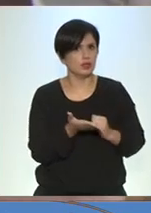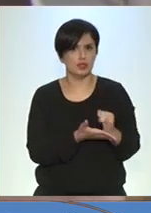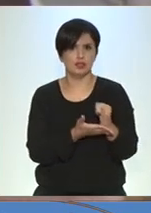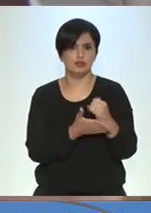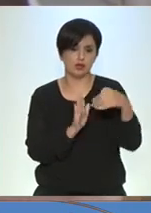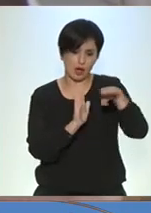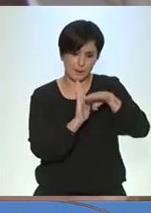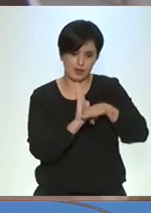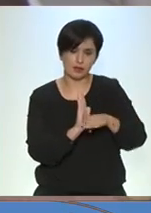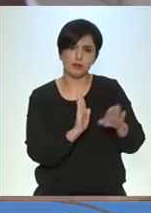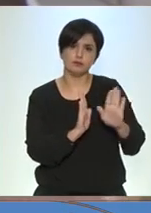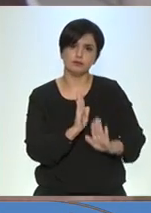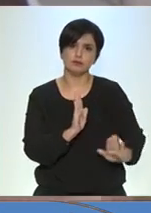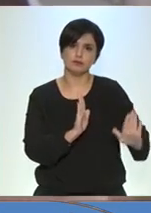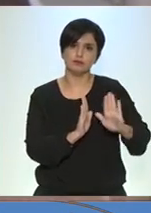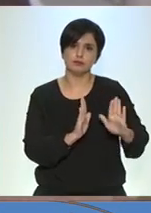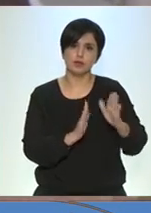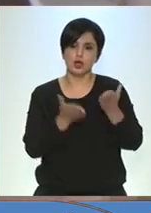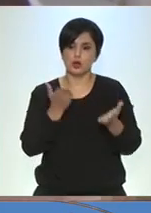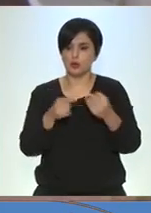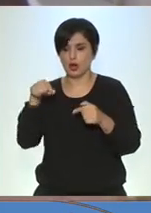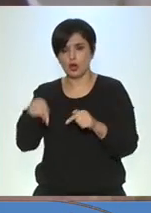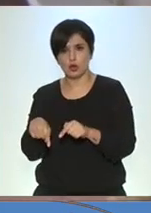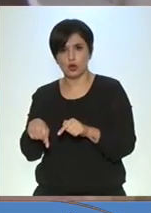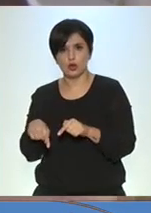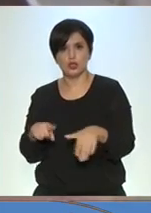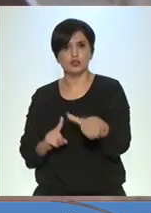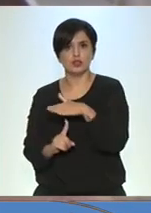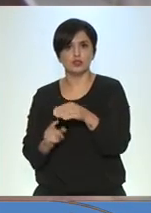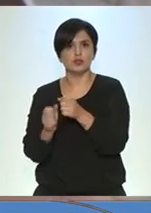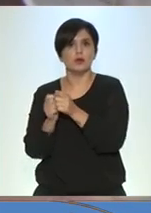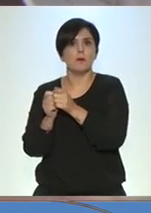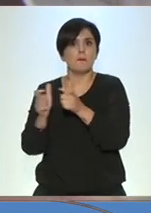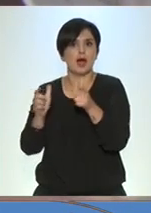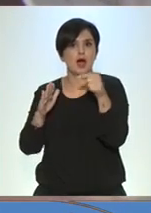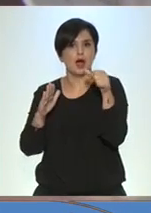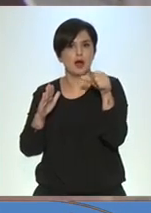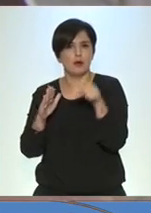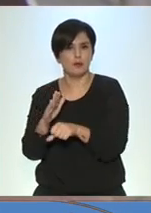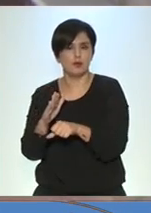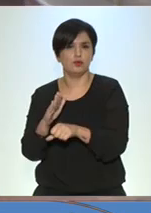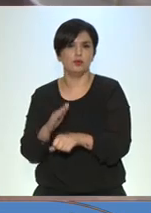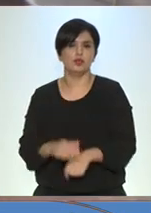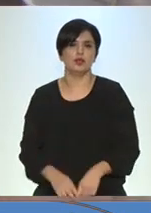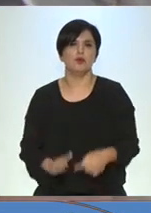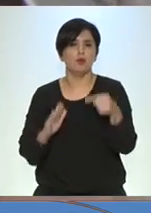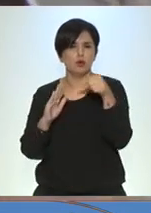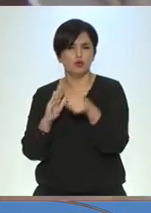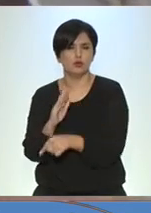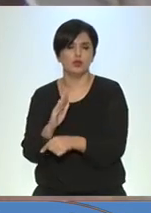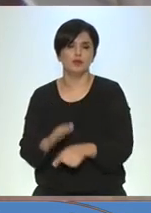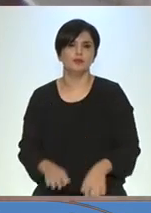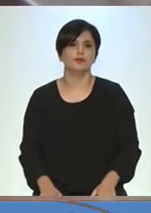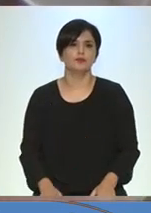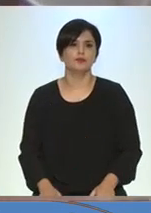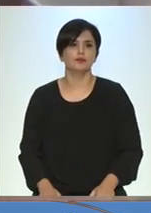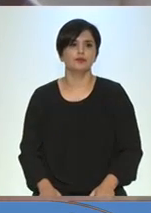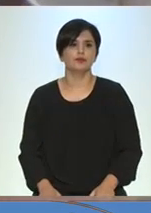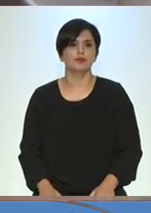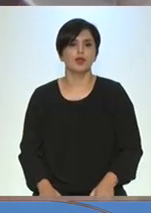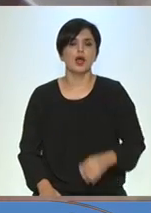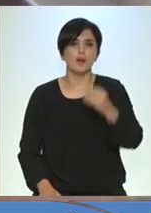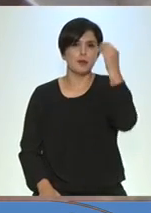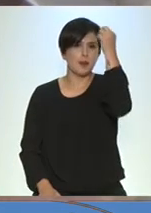estas medidas y lo que hoy día vemos es una situación aún más crítica. En lo personal, me preocupa que los estados de